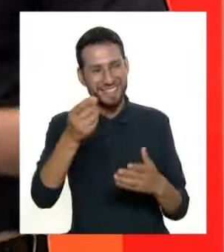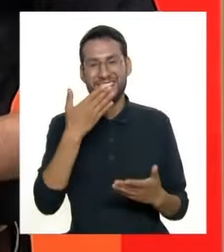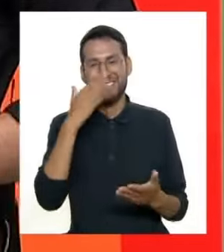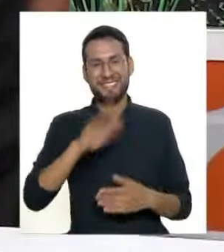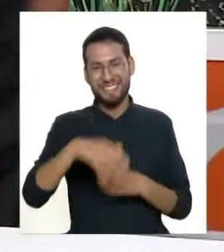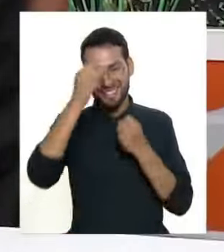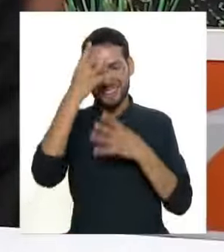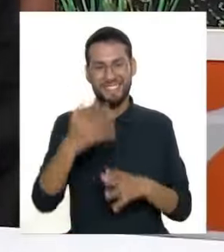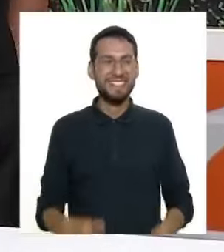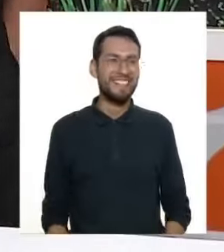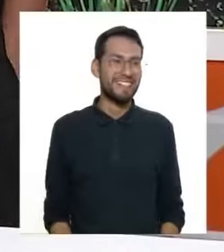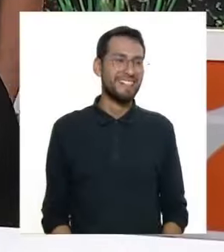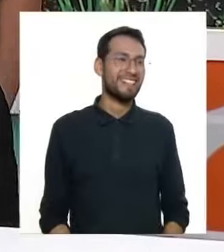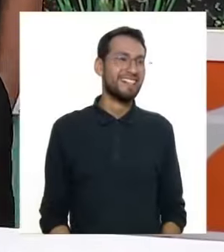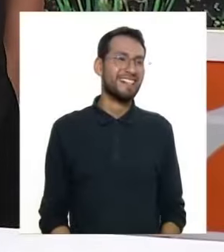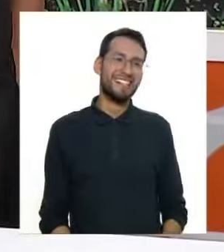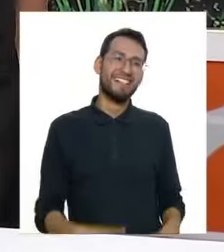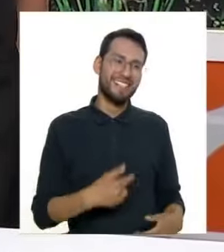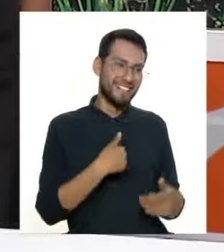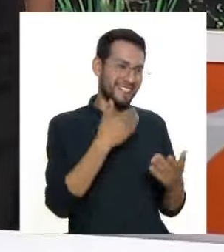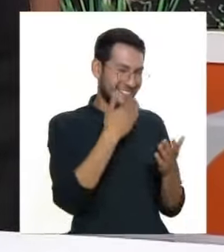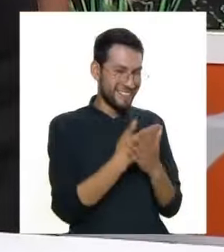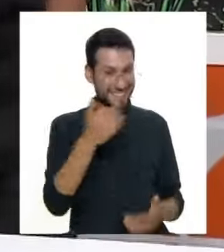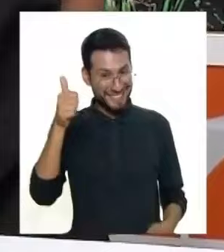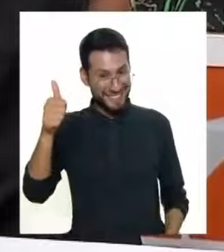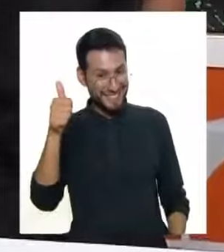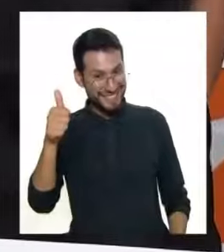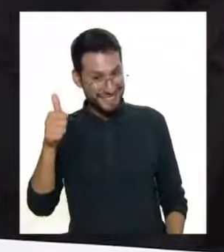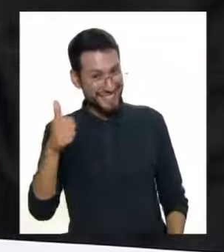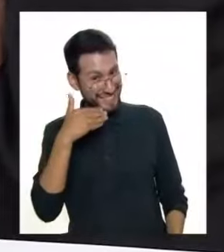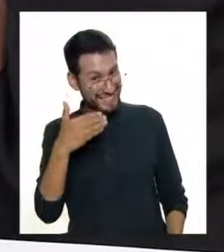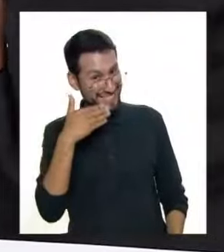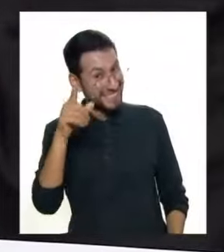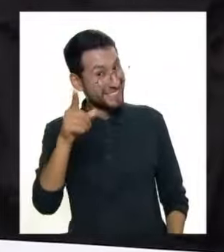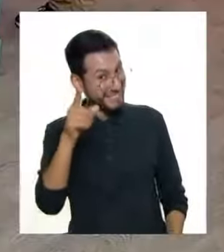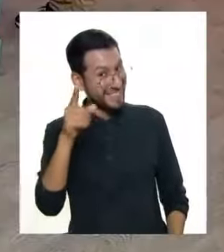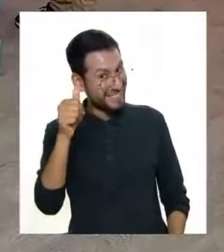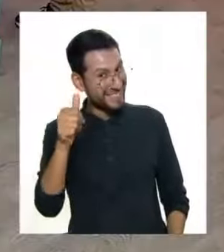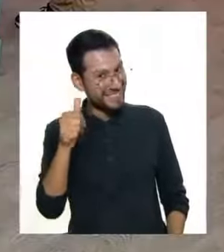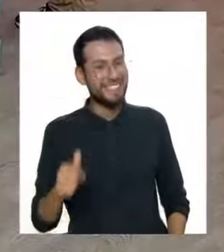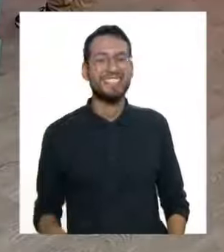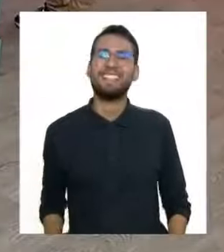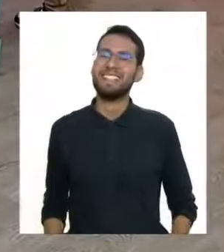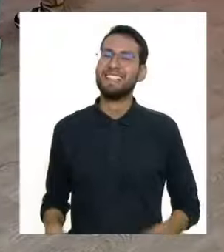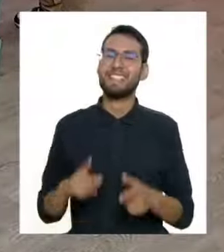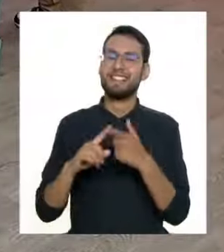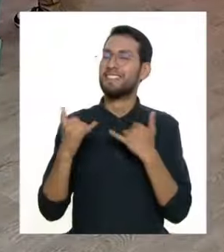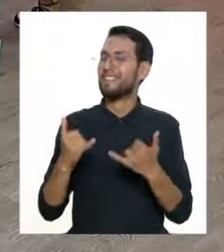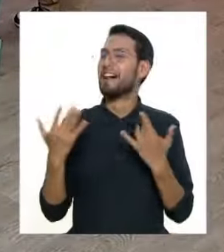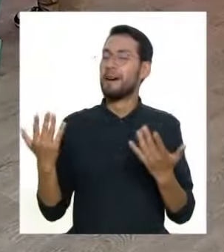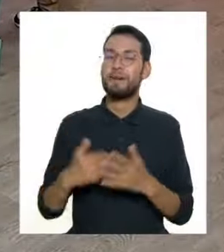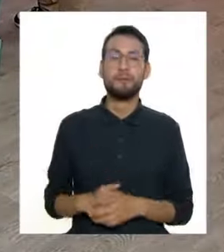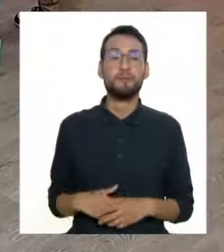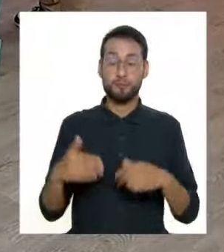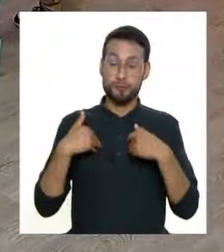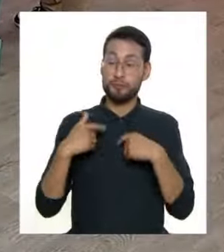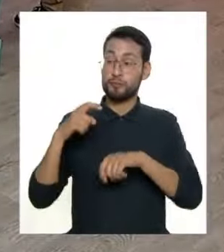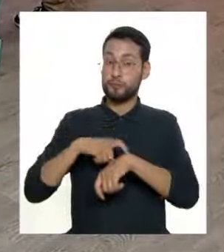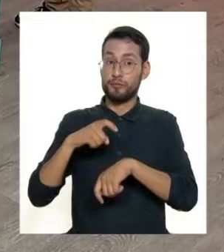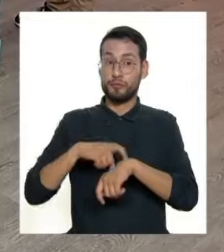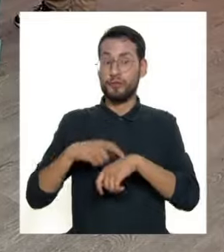por la información. Tú siempre con el conteo. De nada, gracias. Oye, Tommy, acá nosotros tenemos un